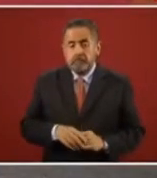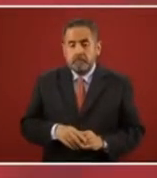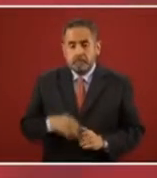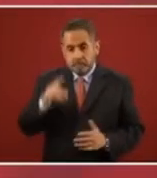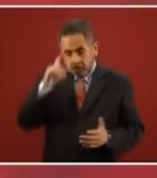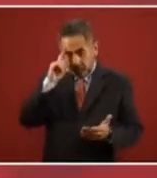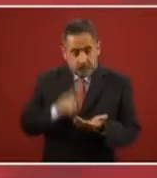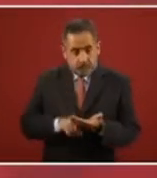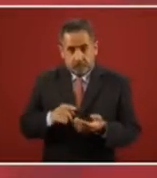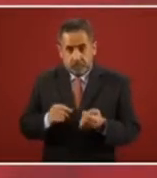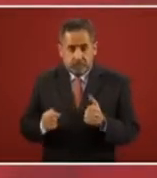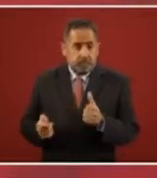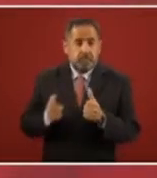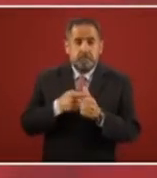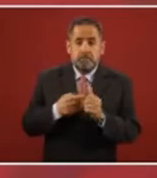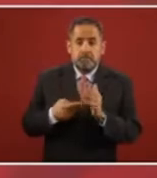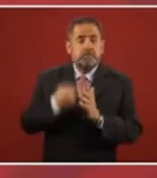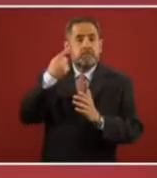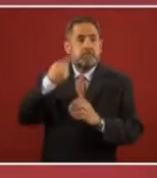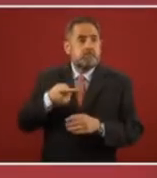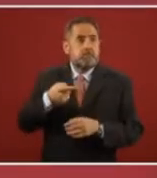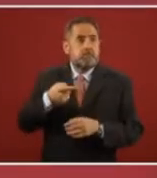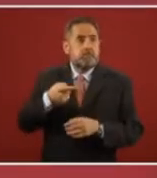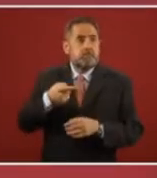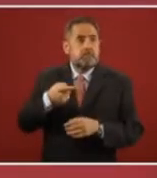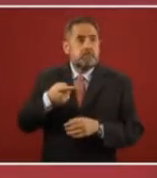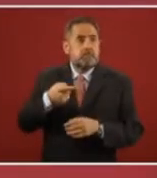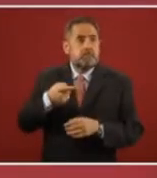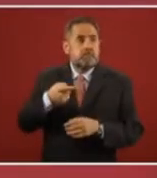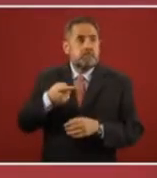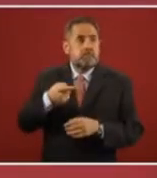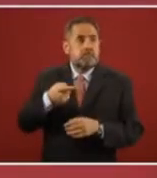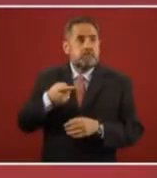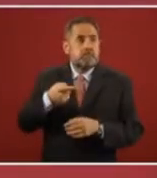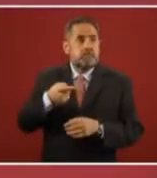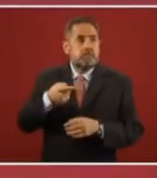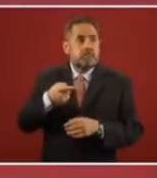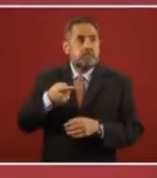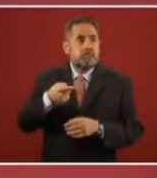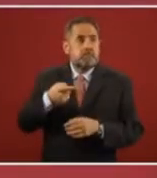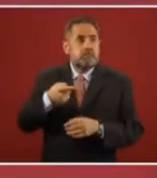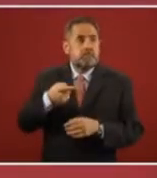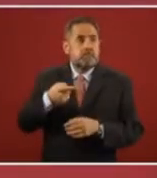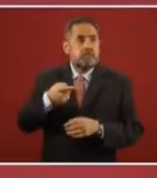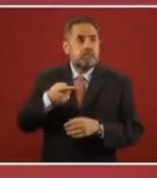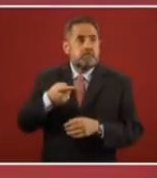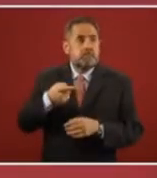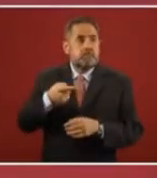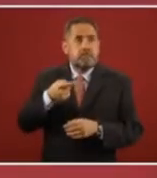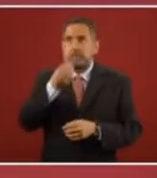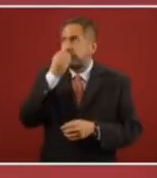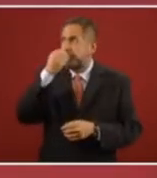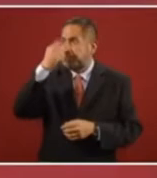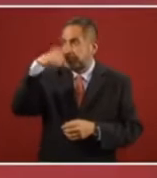yo creo que la primera vez que tenemos una cena aquí en esta energía